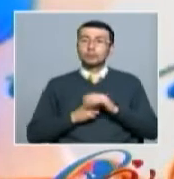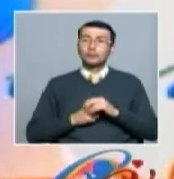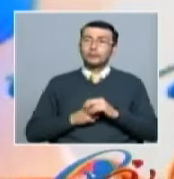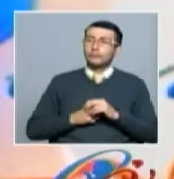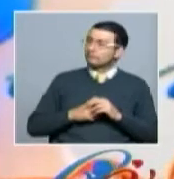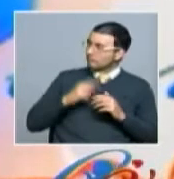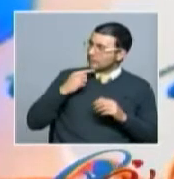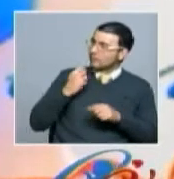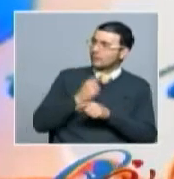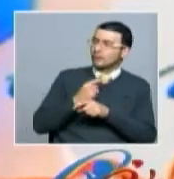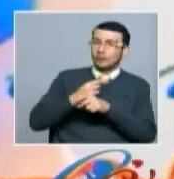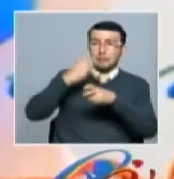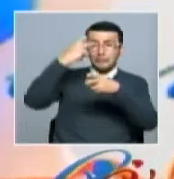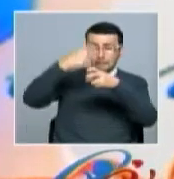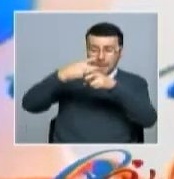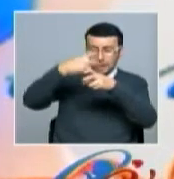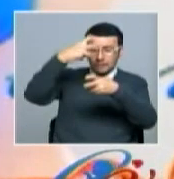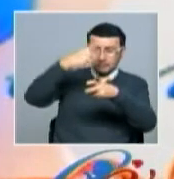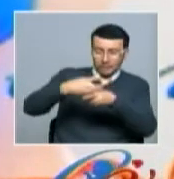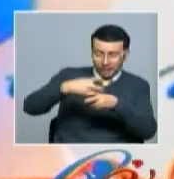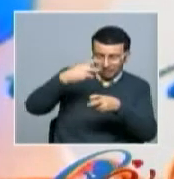cada vértebra y la que sigue,